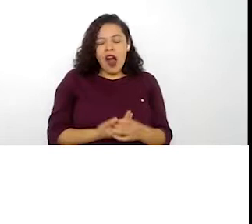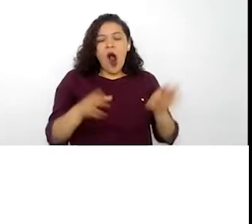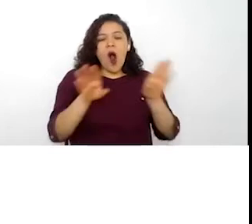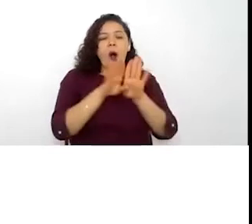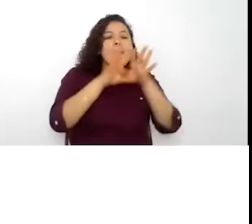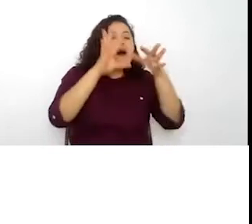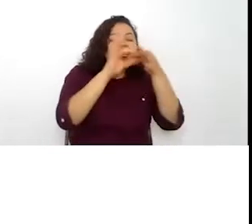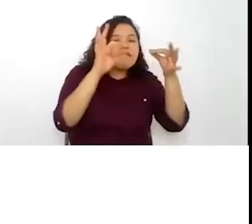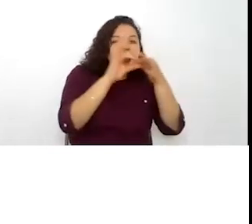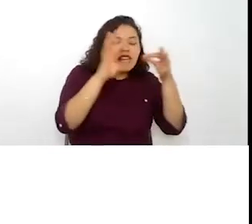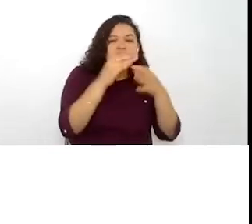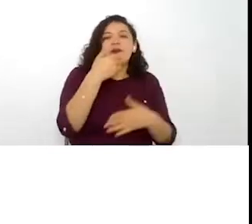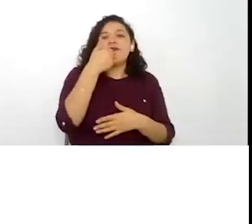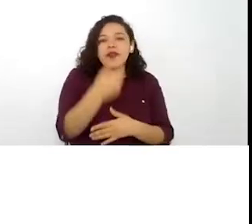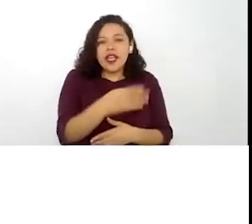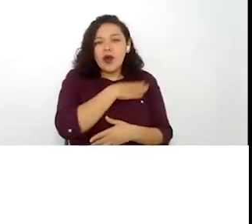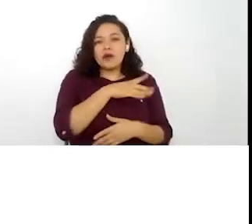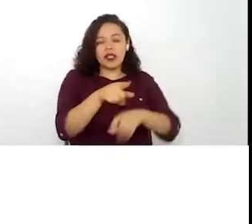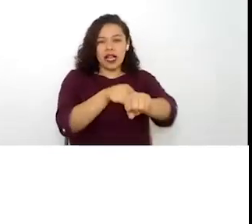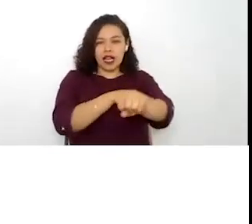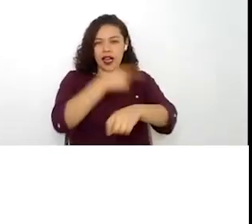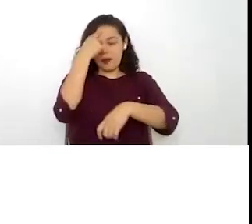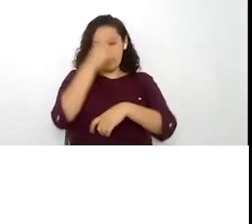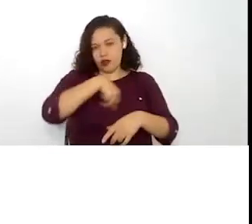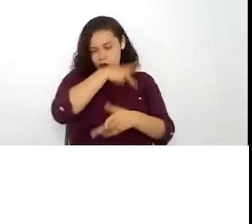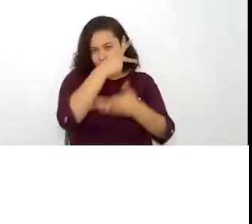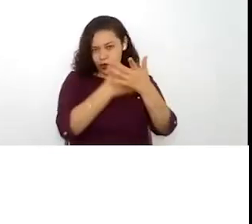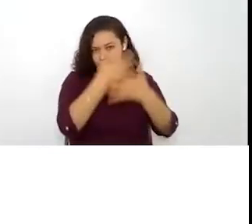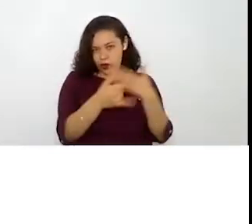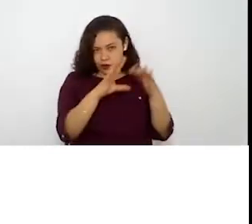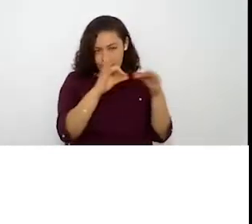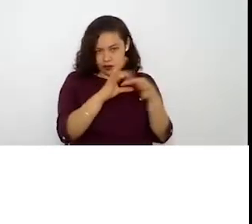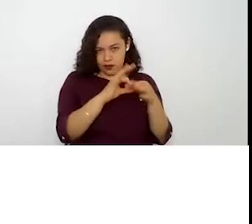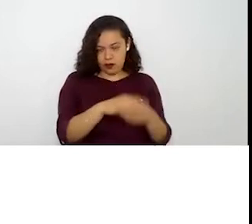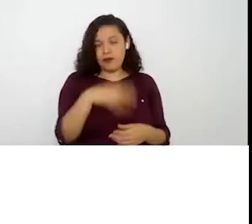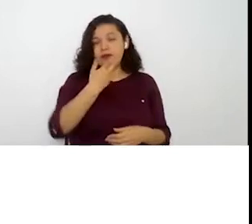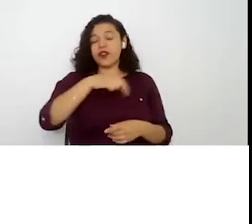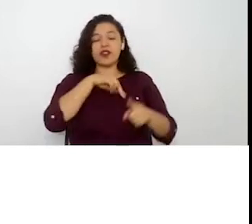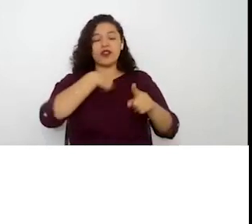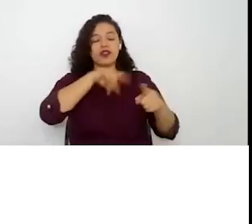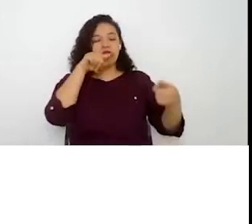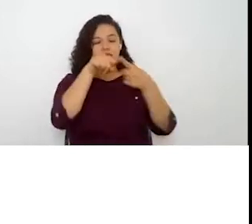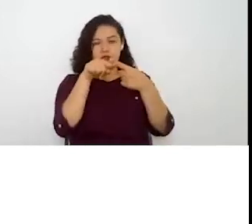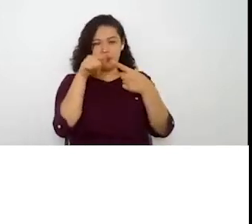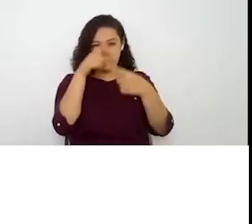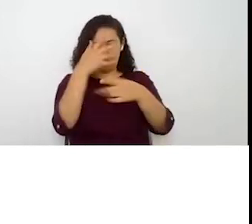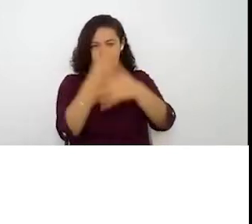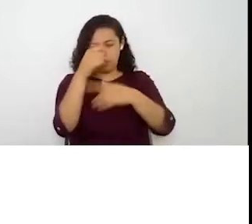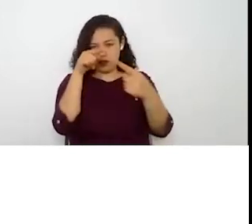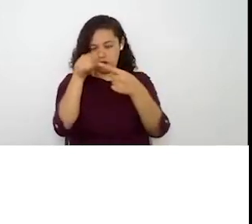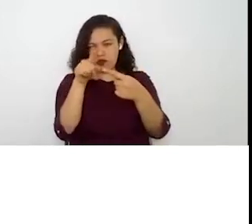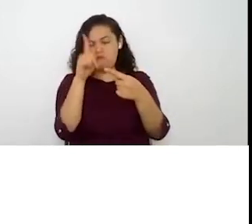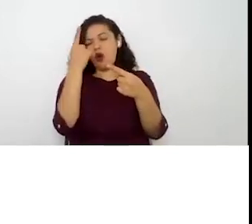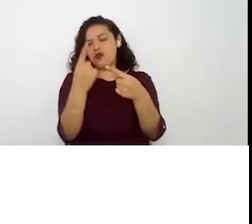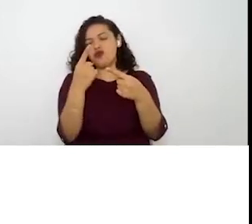a nuestro a nuestro proyecto también nuestro proyecto lleva objetivos puede ser uno o pueden ser varios